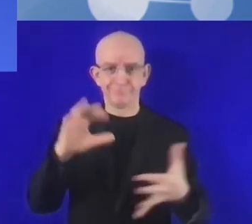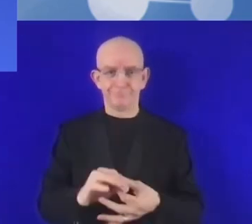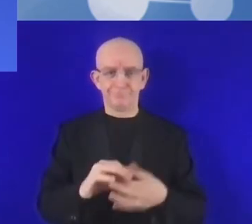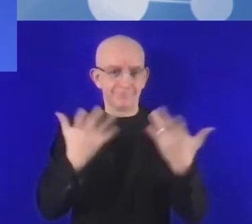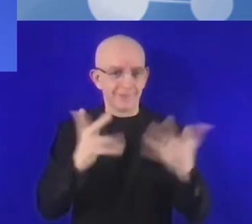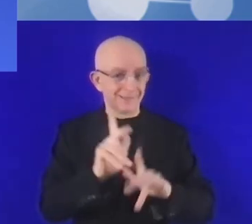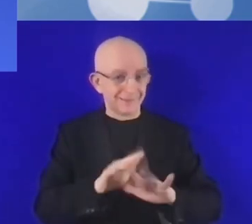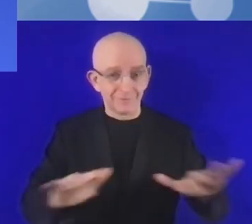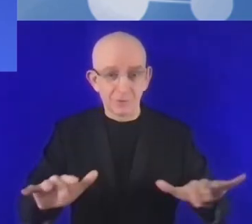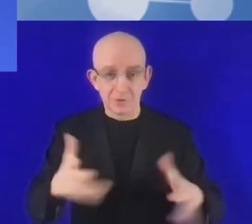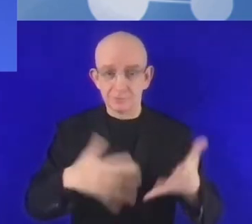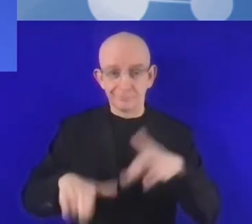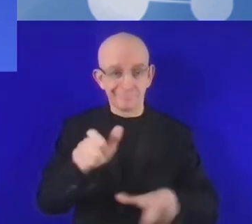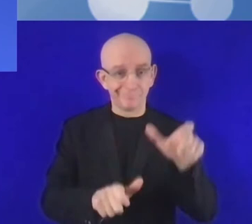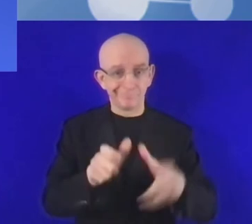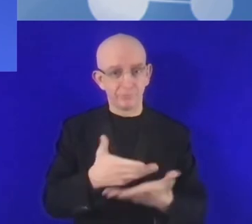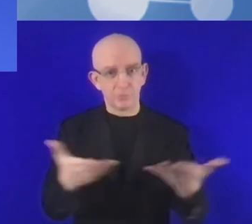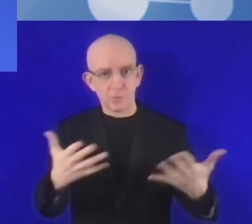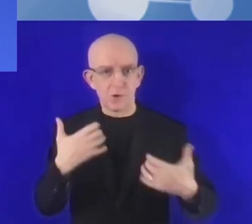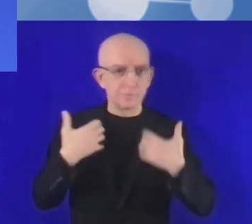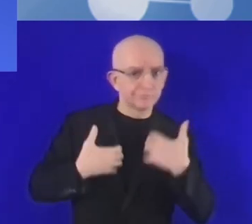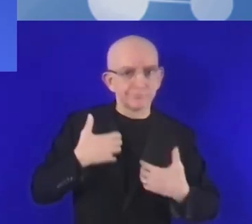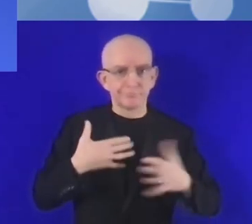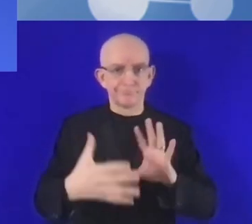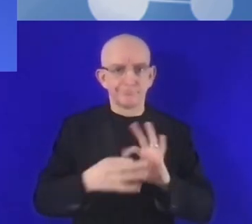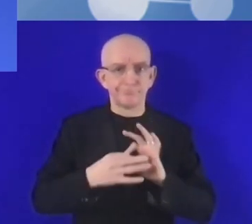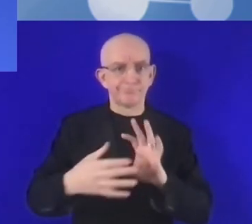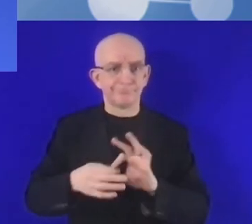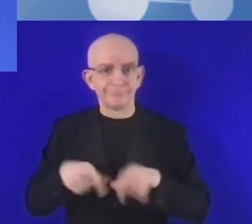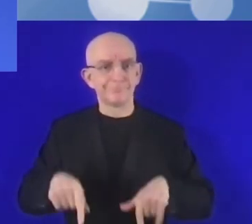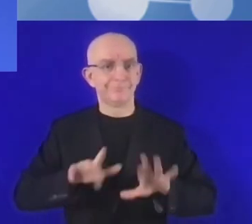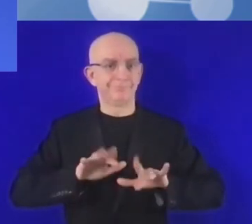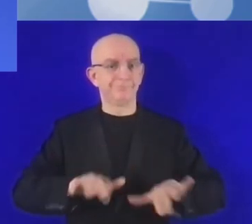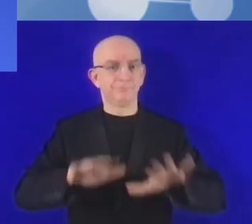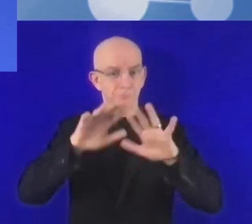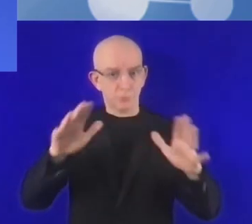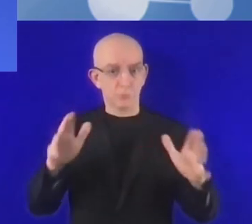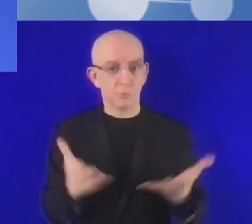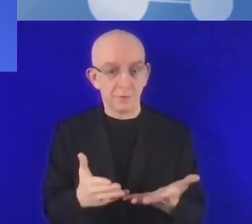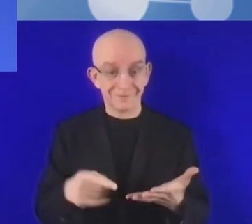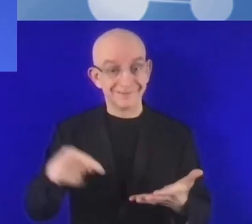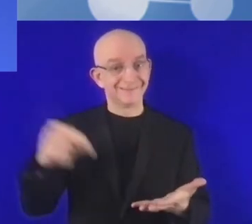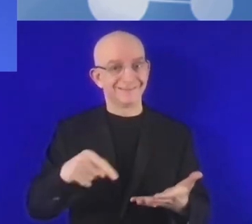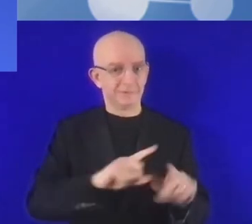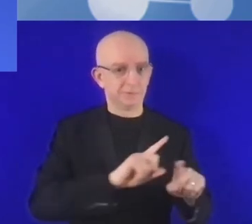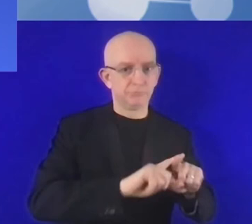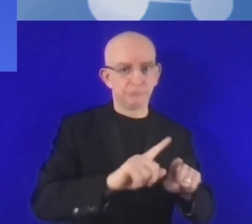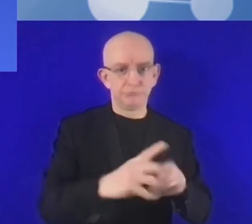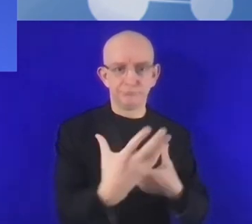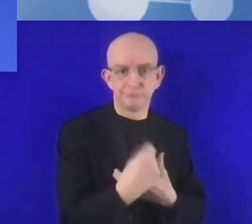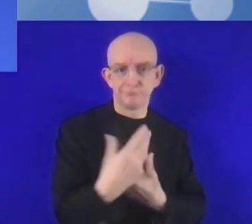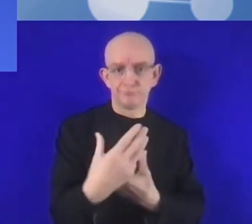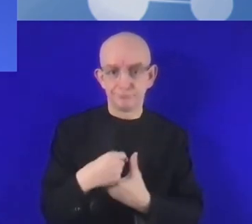un grupo de varias partes interesadas que constituyen un elemento